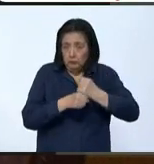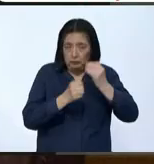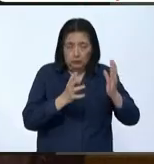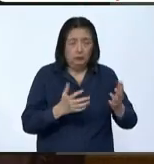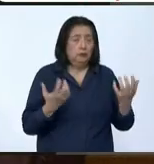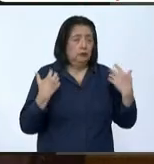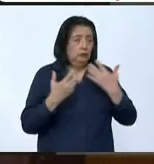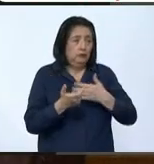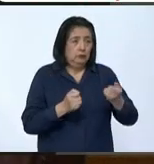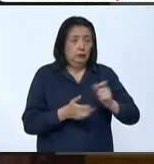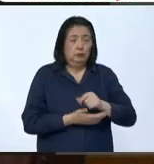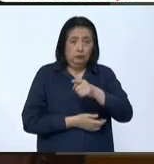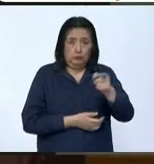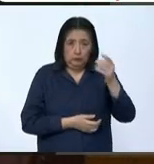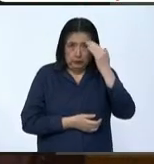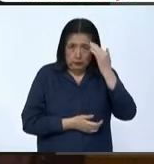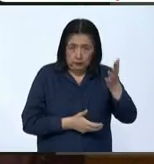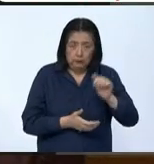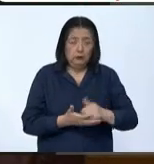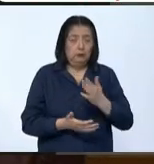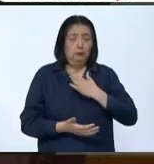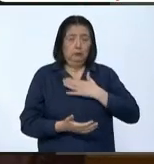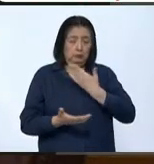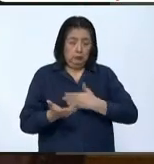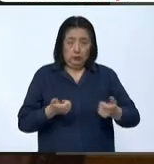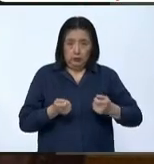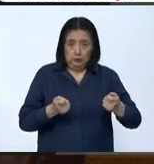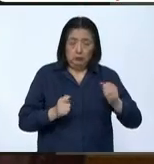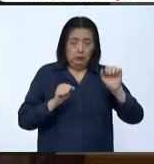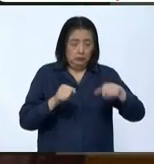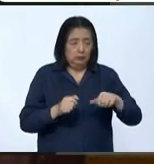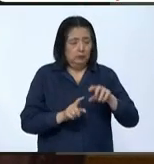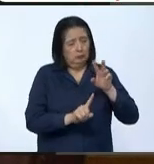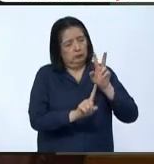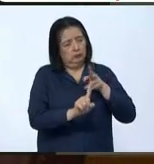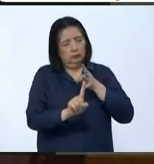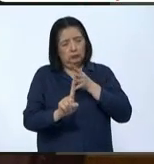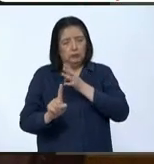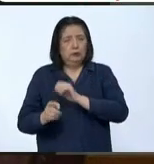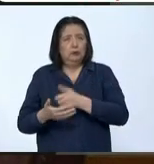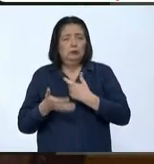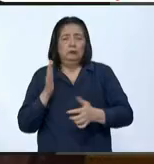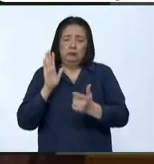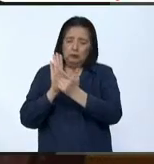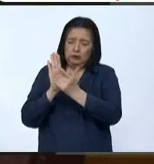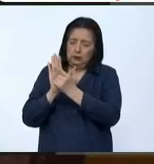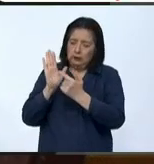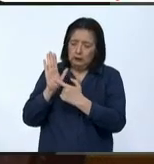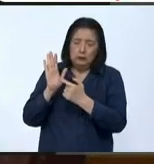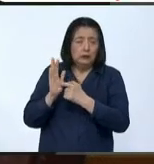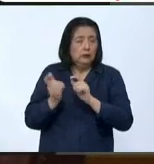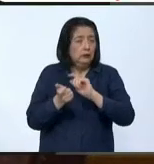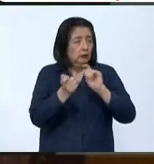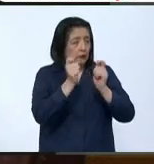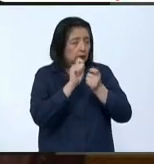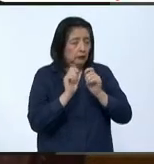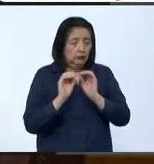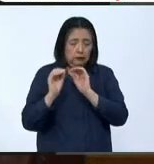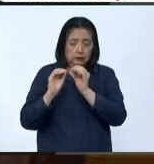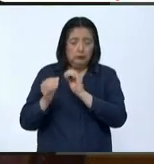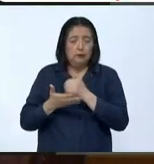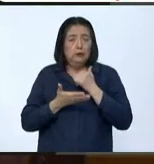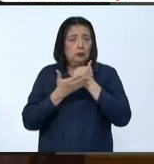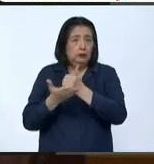como ustedes saben mi gobierno ha observado la autógrafa de ley que modifica el procedimiento de